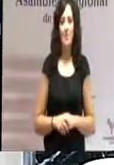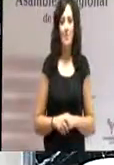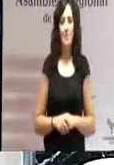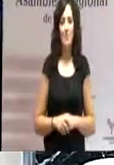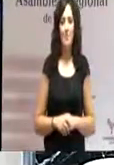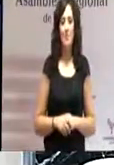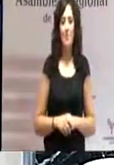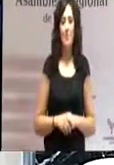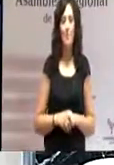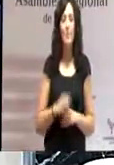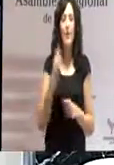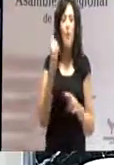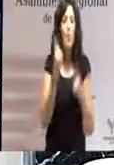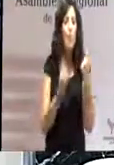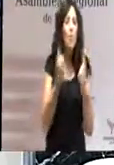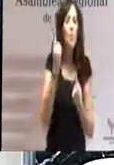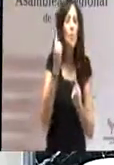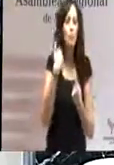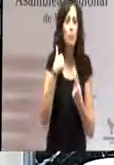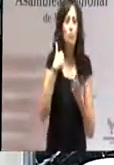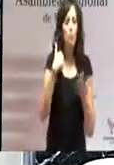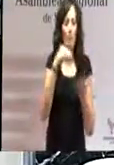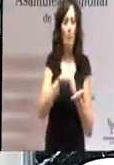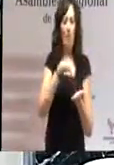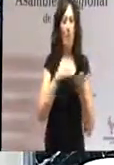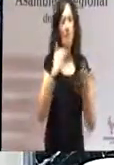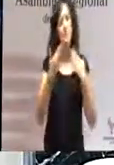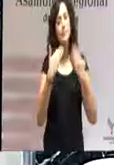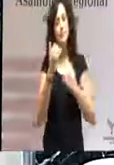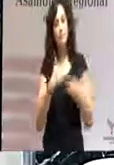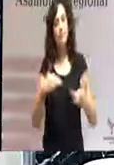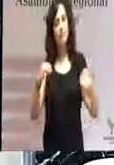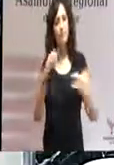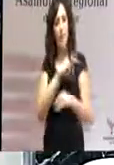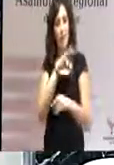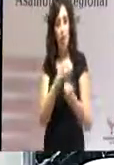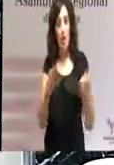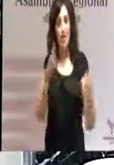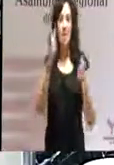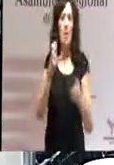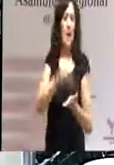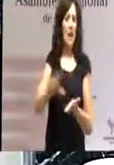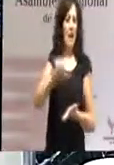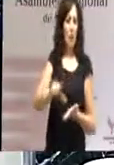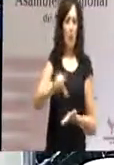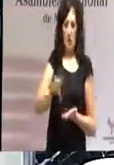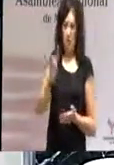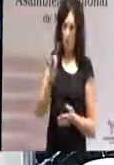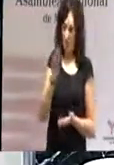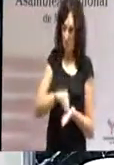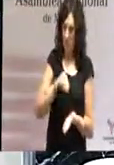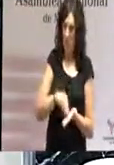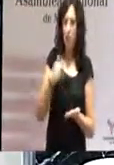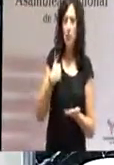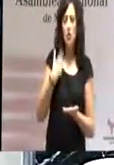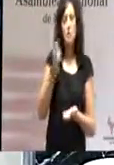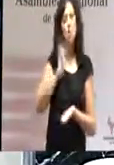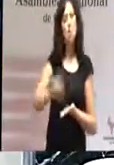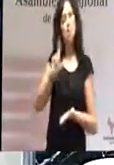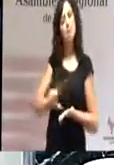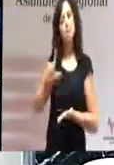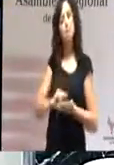¿Alguna vez les hablé a sus señorías de literatura? Sí, en alguna de nuestras intervenciones se les ha hablado